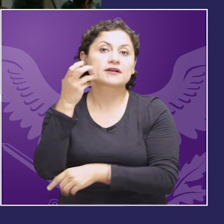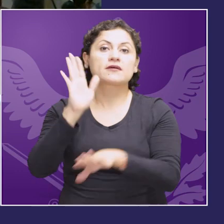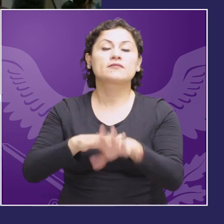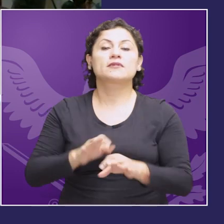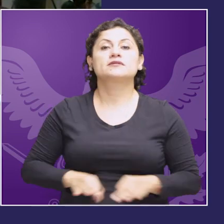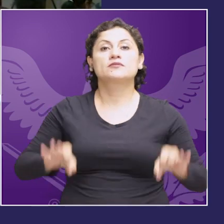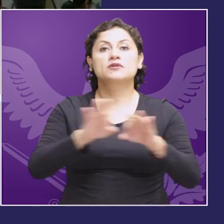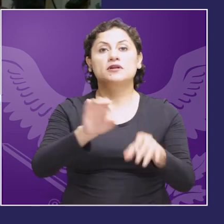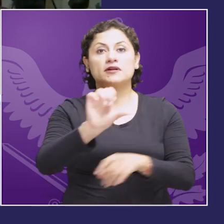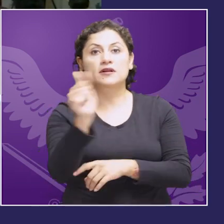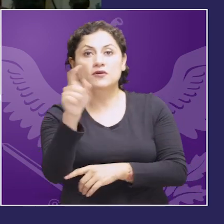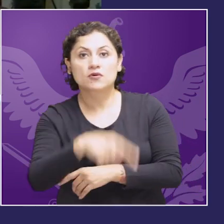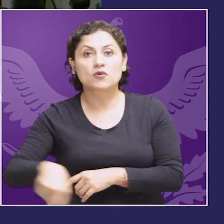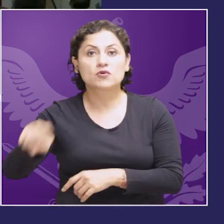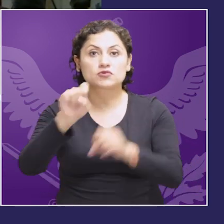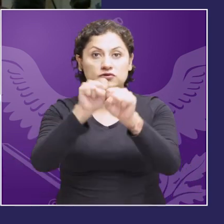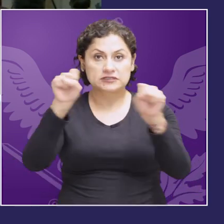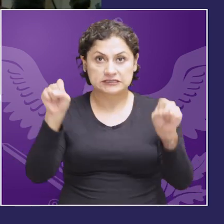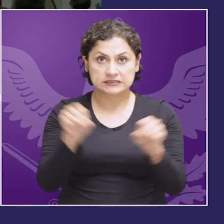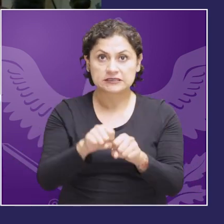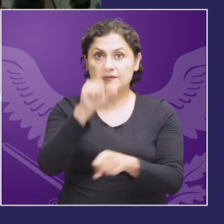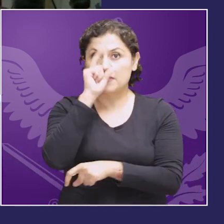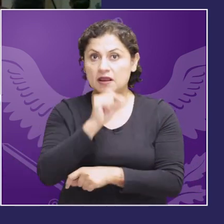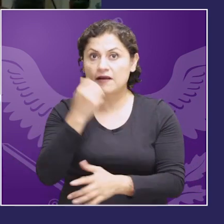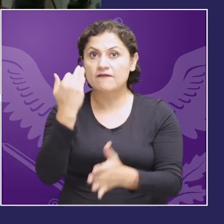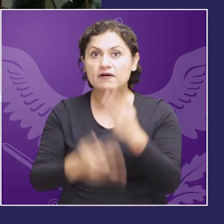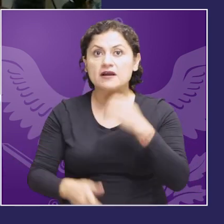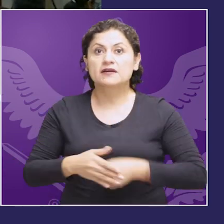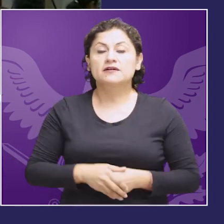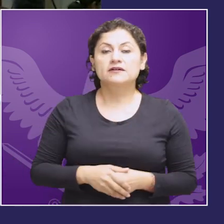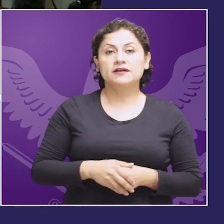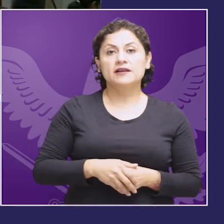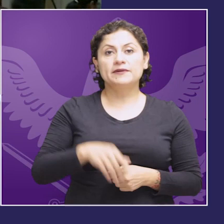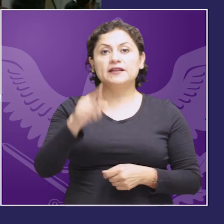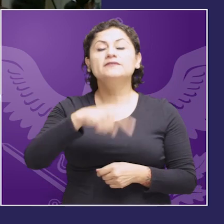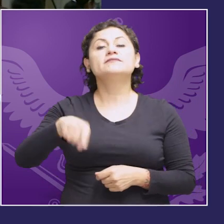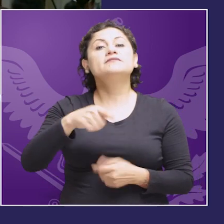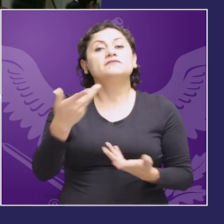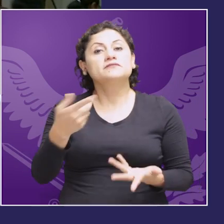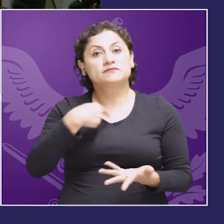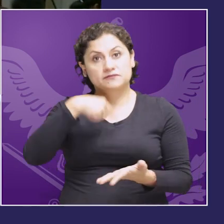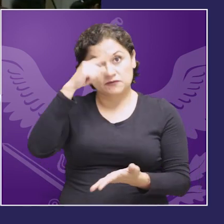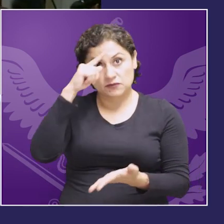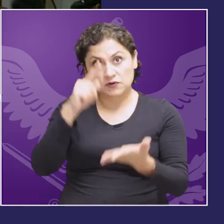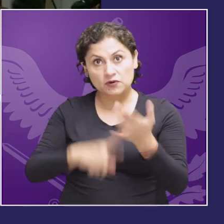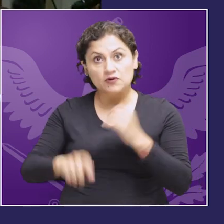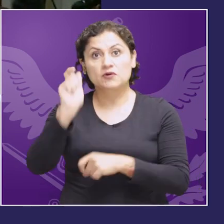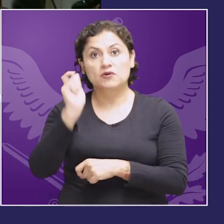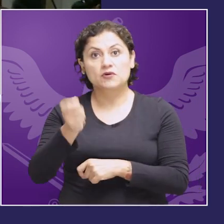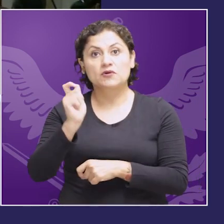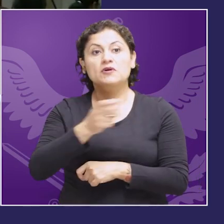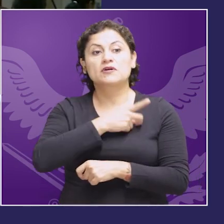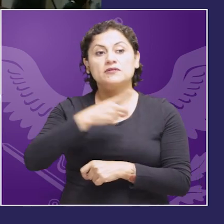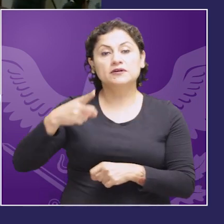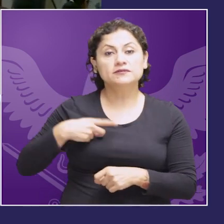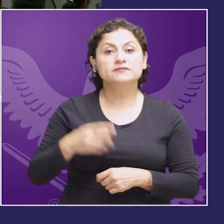meritocracia, a los procesos de innovación y transparencia, entre otros. Y en todos ellos que se incorpore el enfoque de género. Transversalizar el